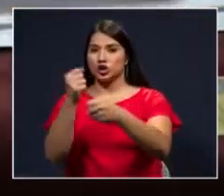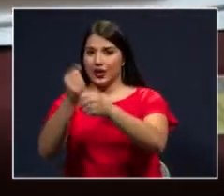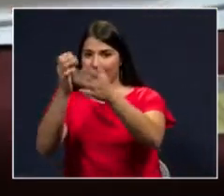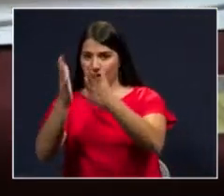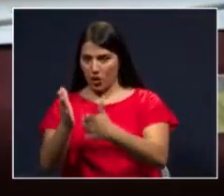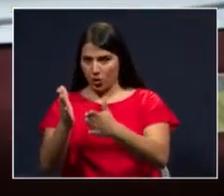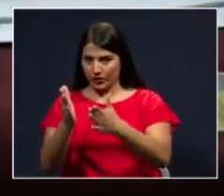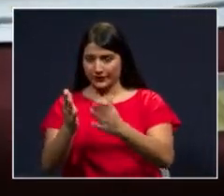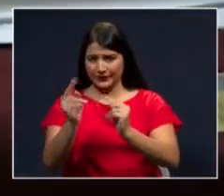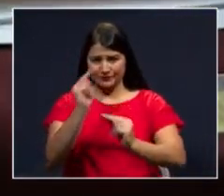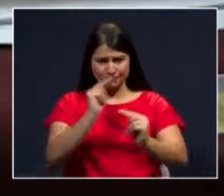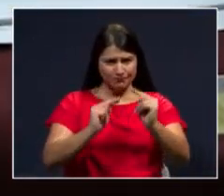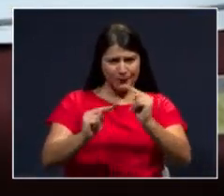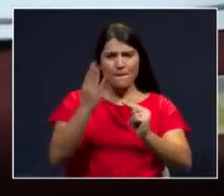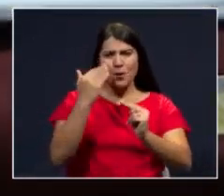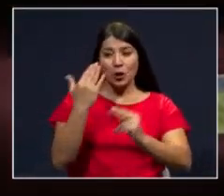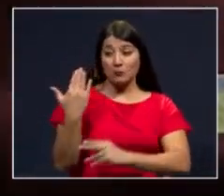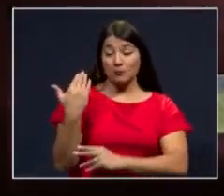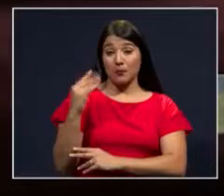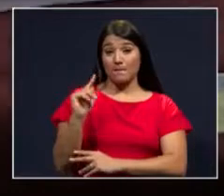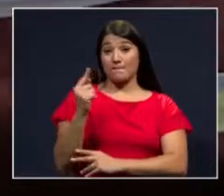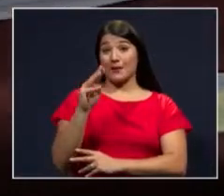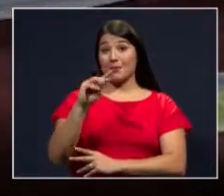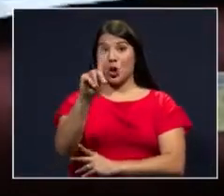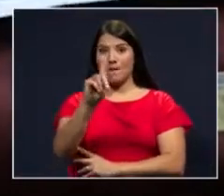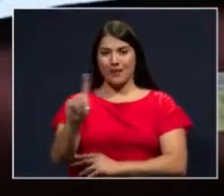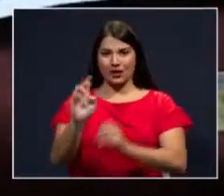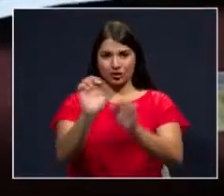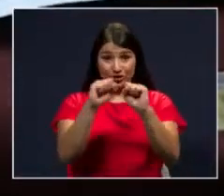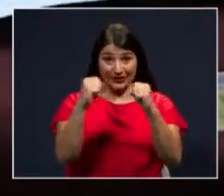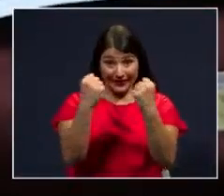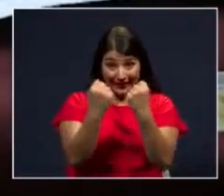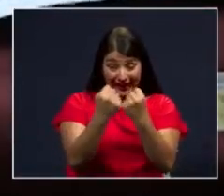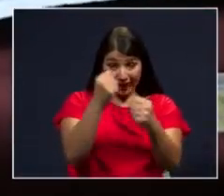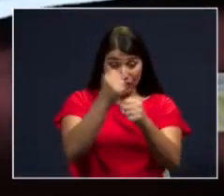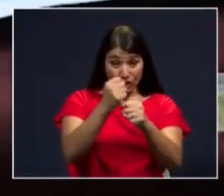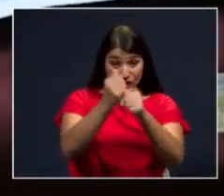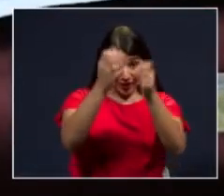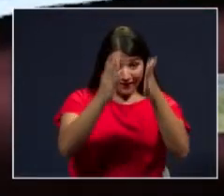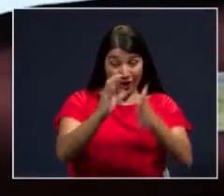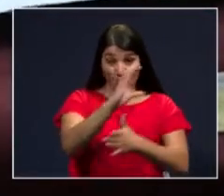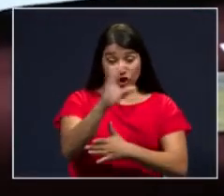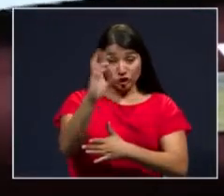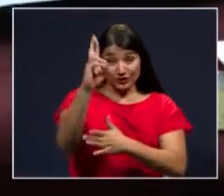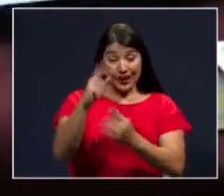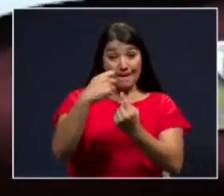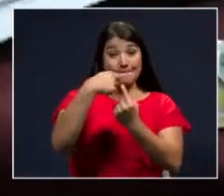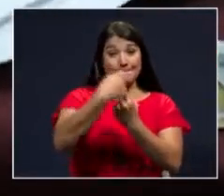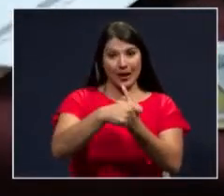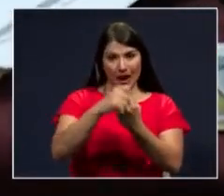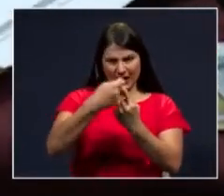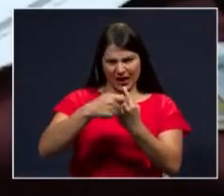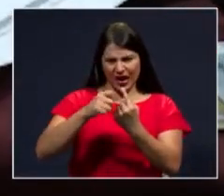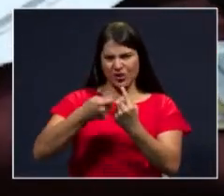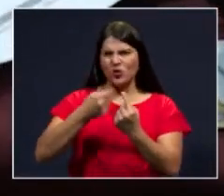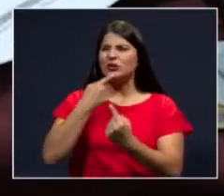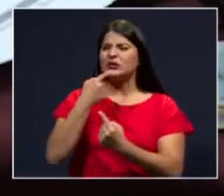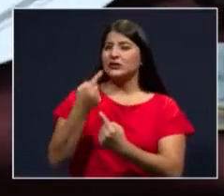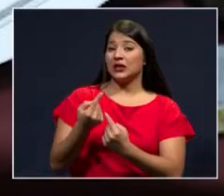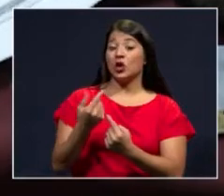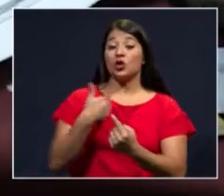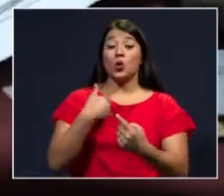se realiza luego de que el pasado 1 de marzo el Sindicato Industrial de Trabajadores Costarricenses del Banano y Afines argumentó un